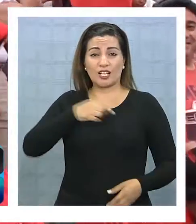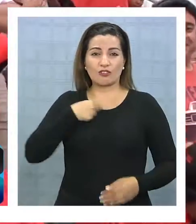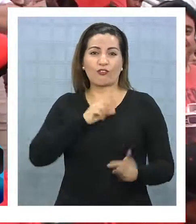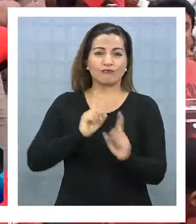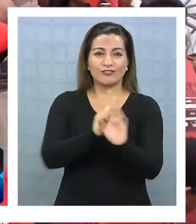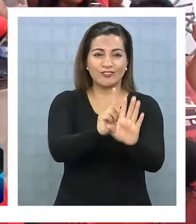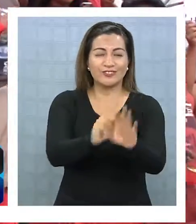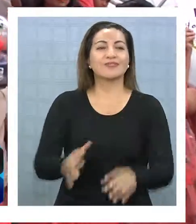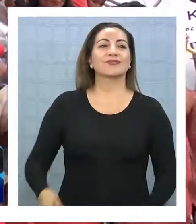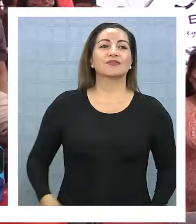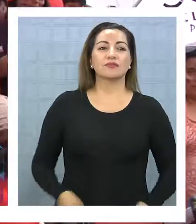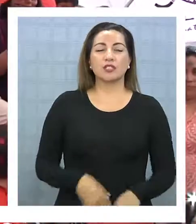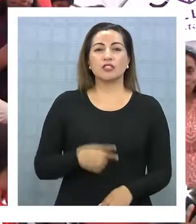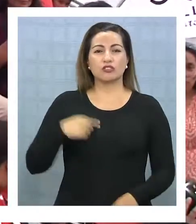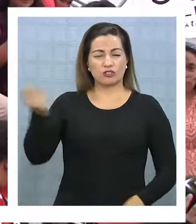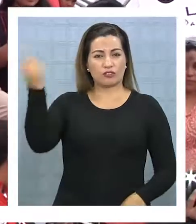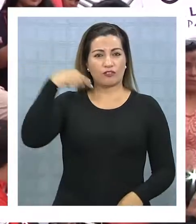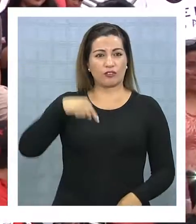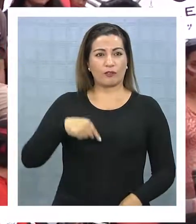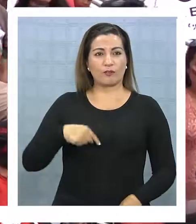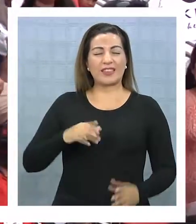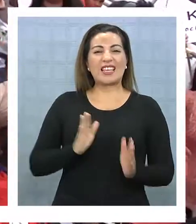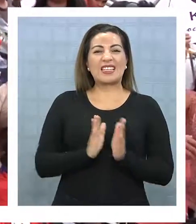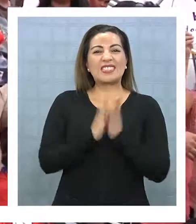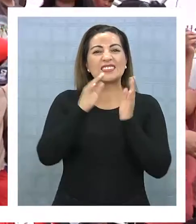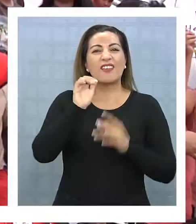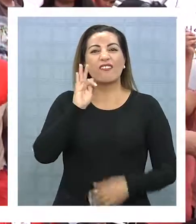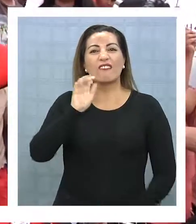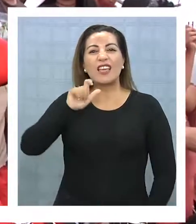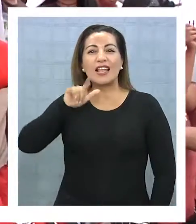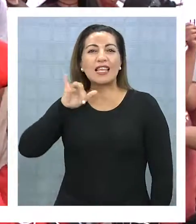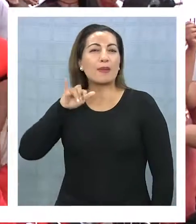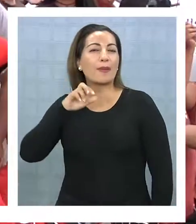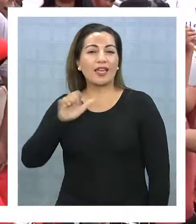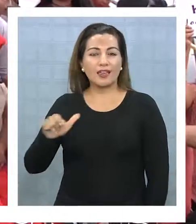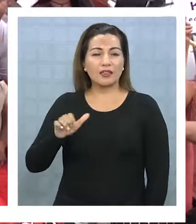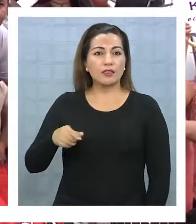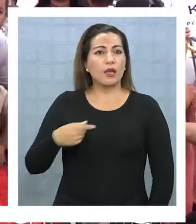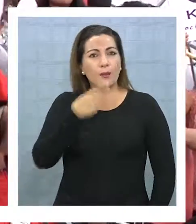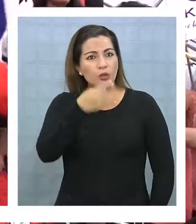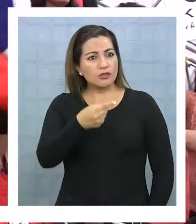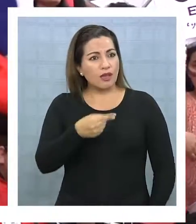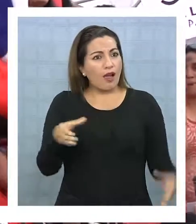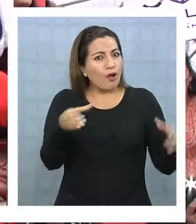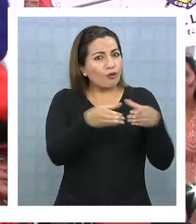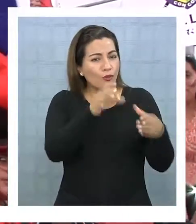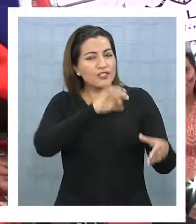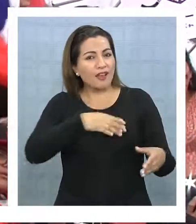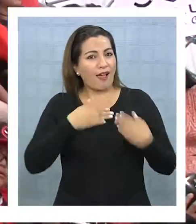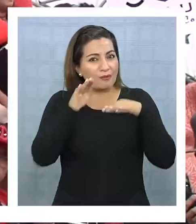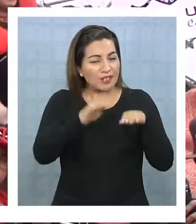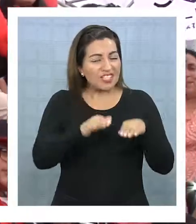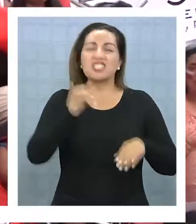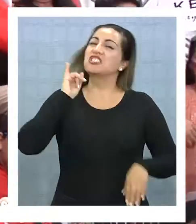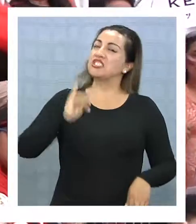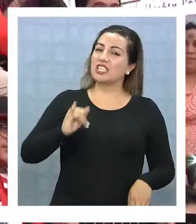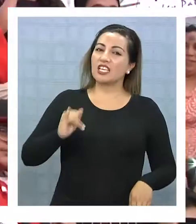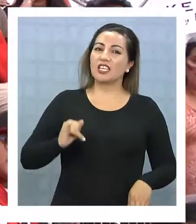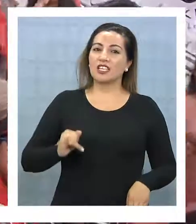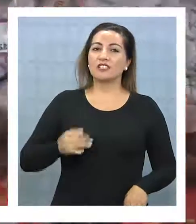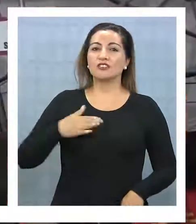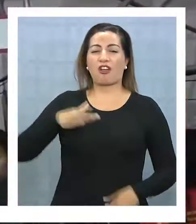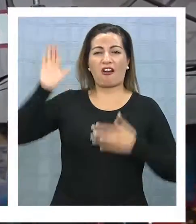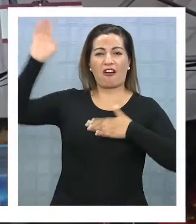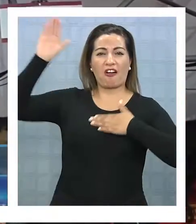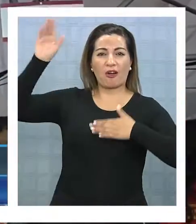Oye, ¿de dónde viniste? Yo vengo de San Felipe. ¿De San Felipe? Sí, de San Felipe. ¿Apoyando a las marcianitas? ¡Apoyando a las marcianitas! Soy un hincha